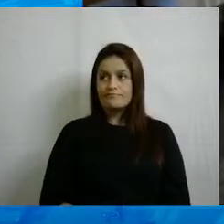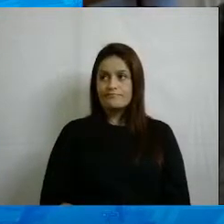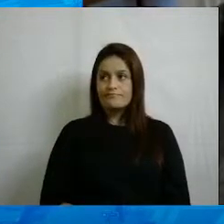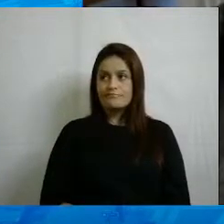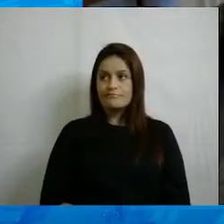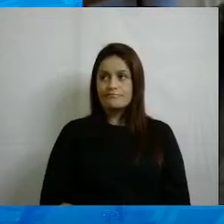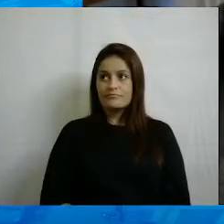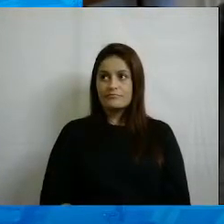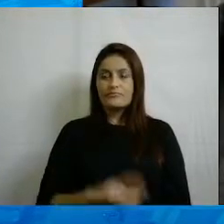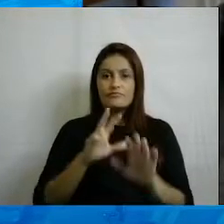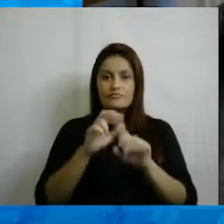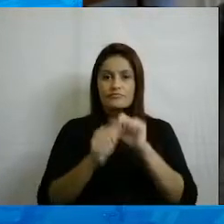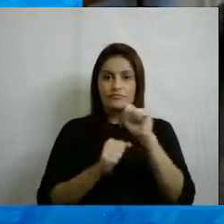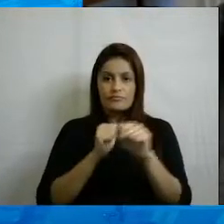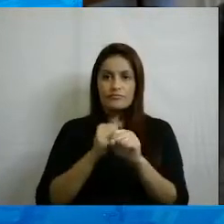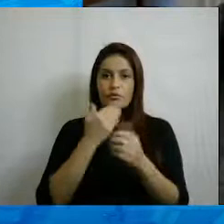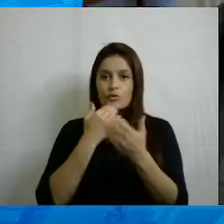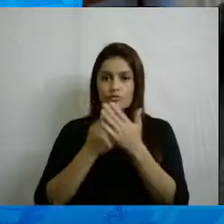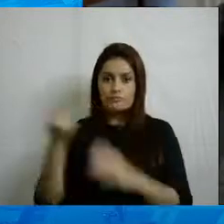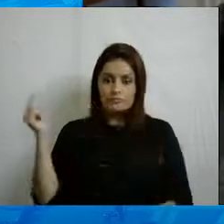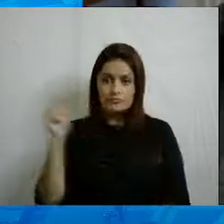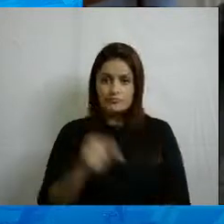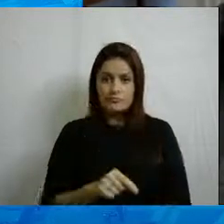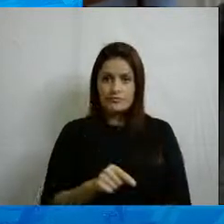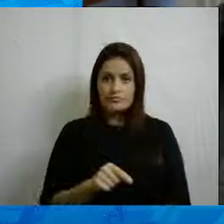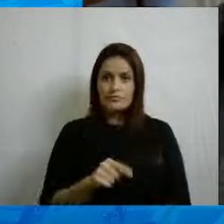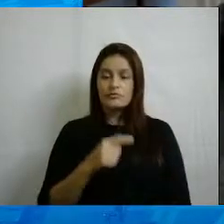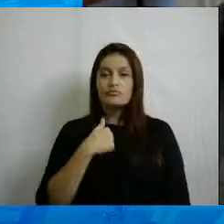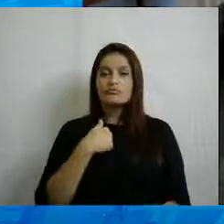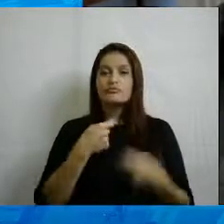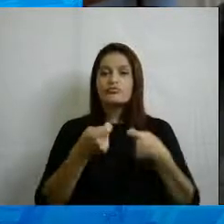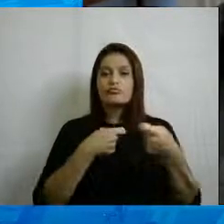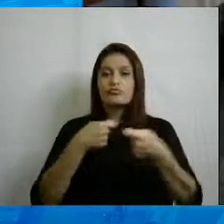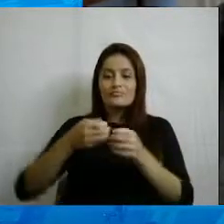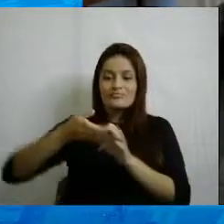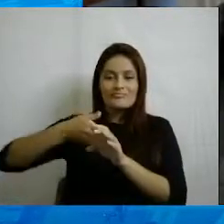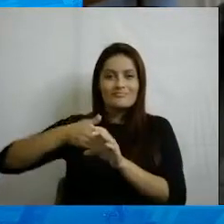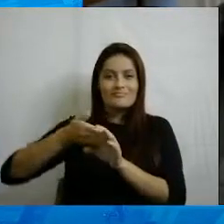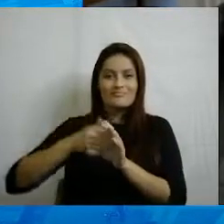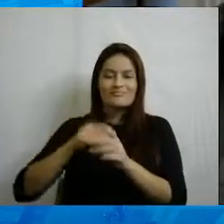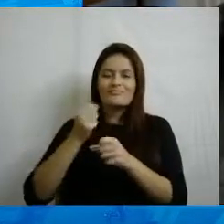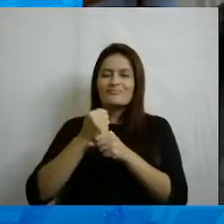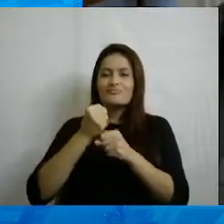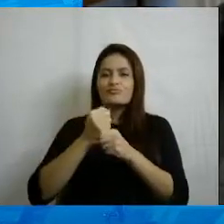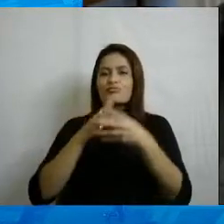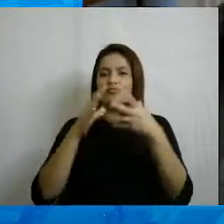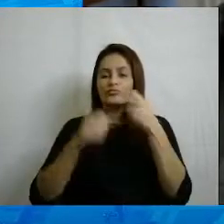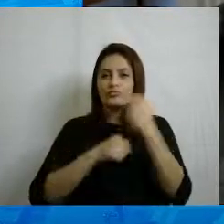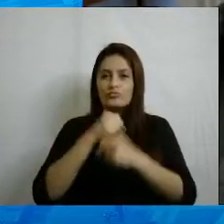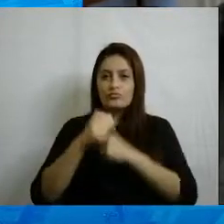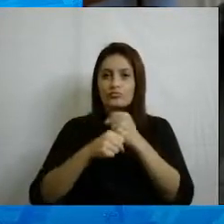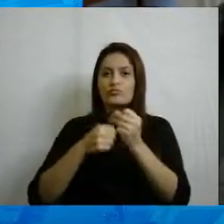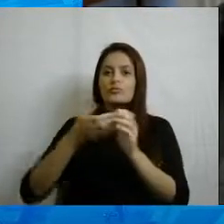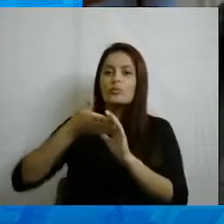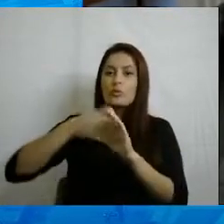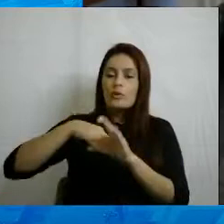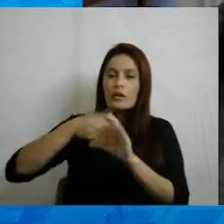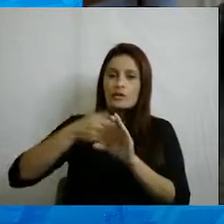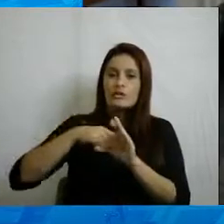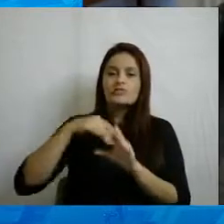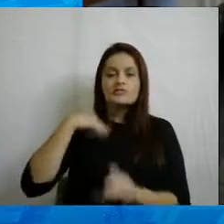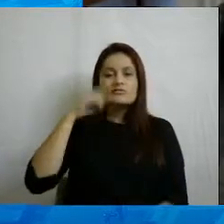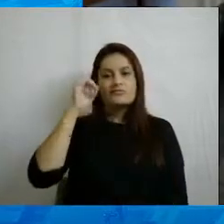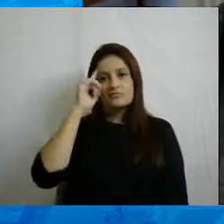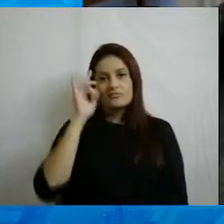8 años cuando yo llegué aquí. Pero no era comerciante, era artesana. Trabajé hartos años en Pomaire también. Yo sé lo